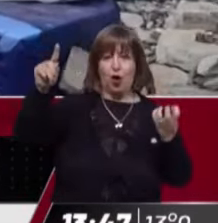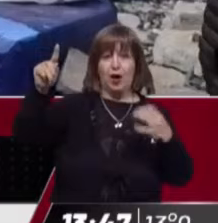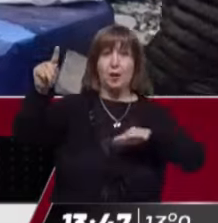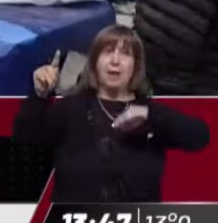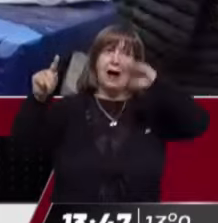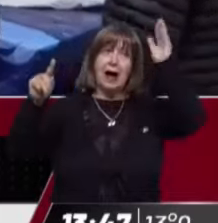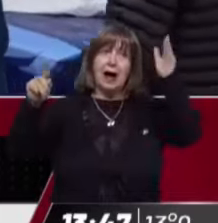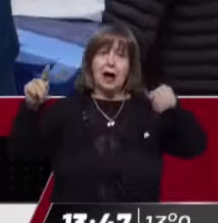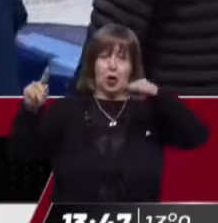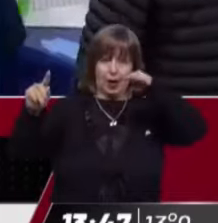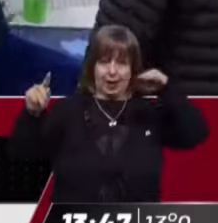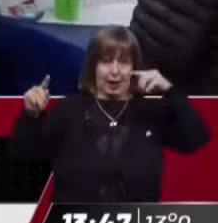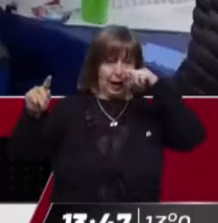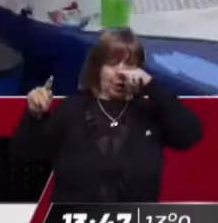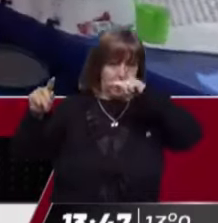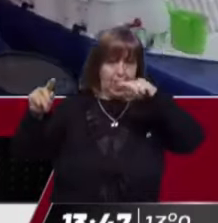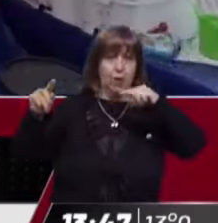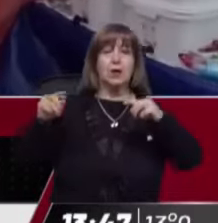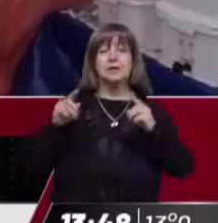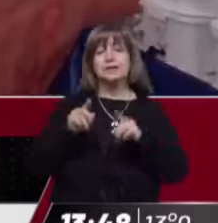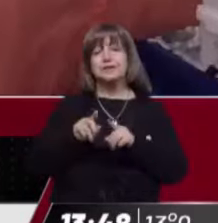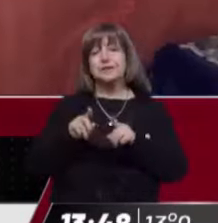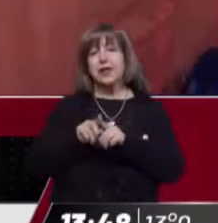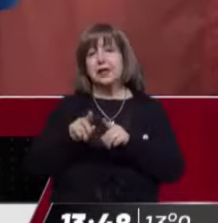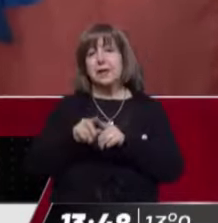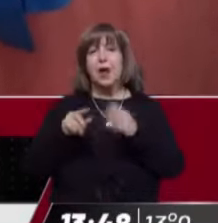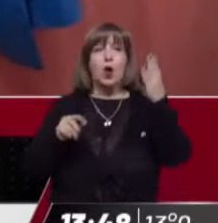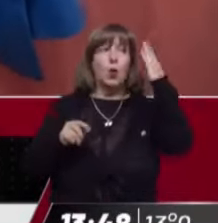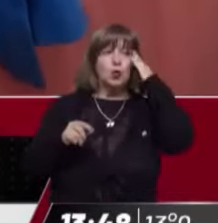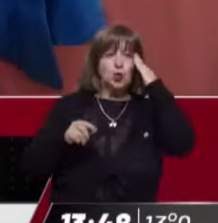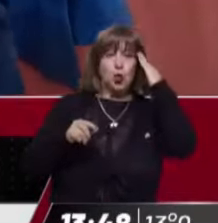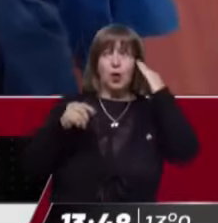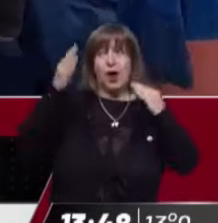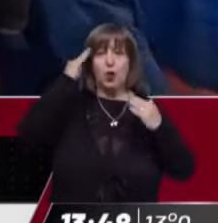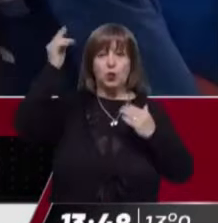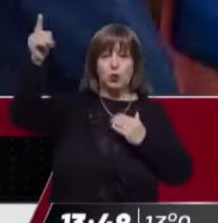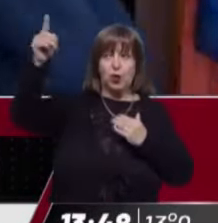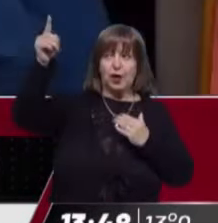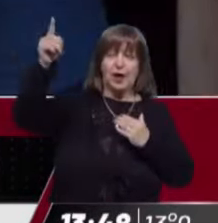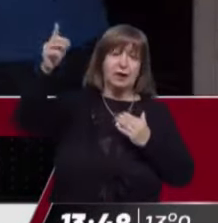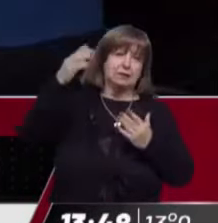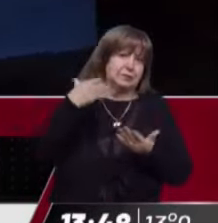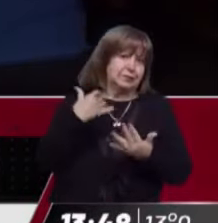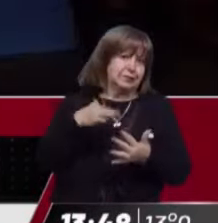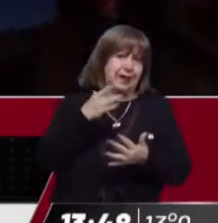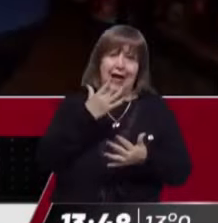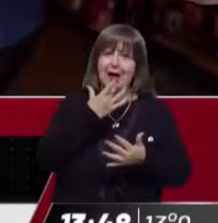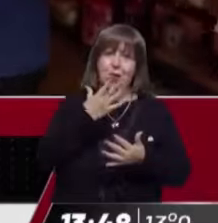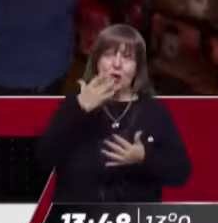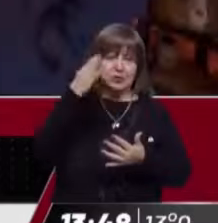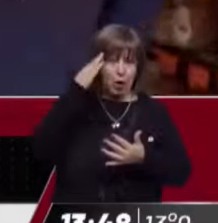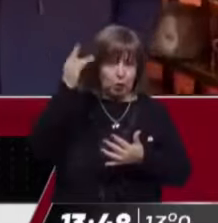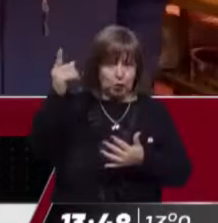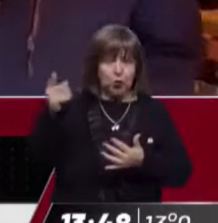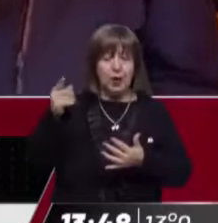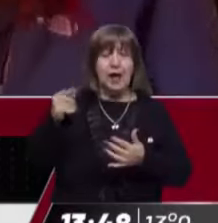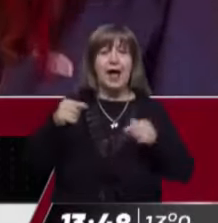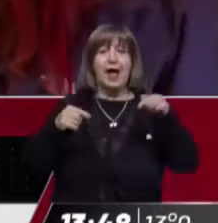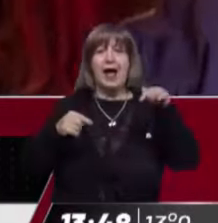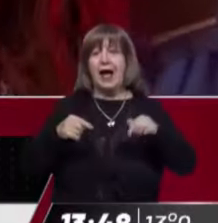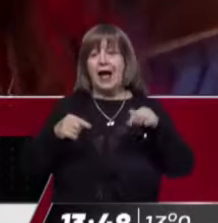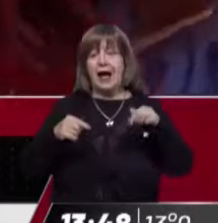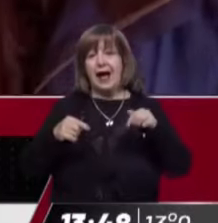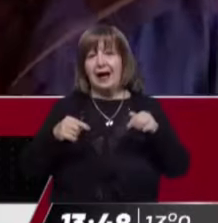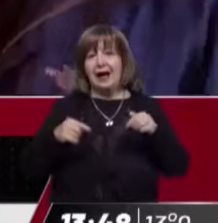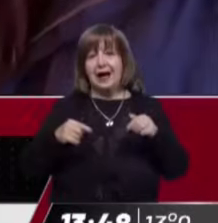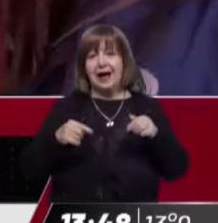¿qué más? La cultura, montañismo, obviamente. Claro. La cultura de allá me pareció hermosa. Y acá